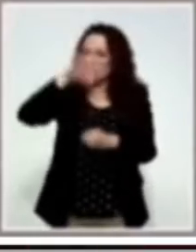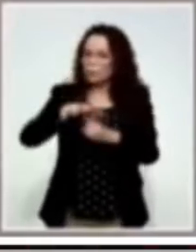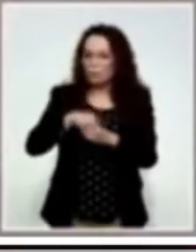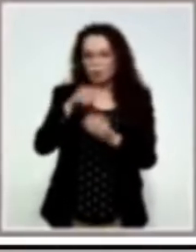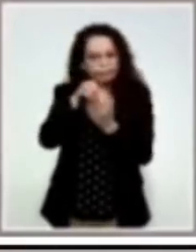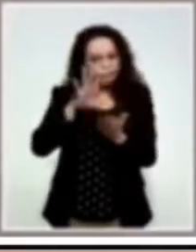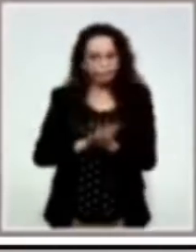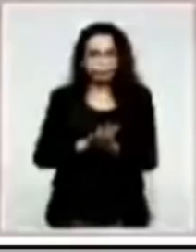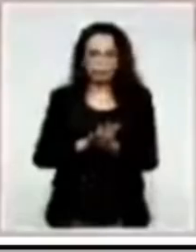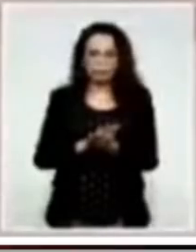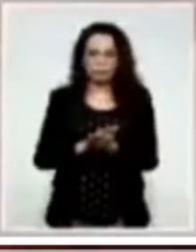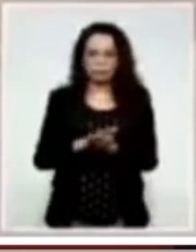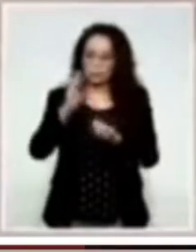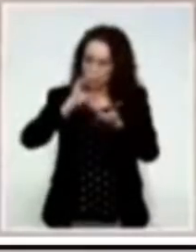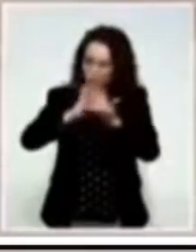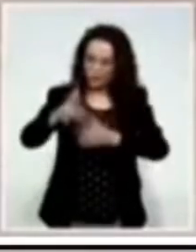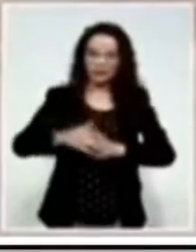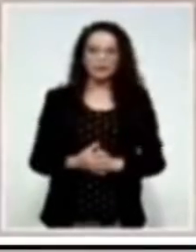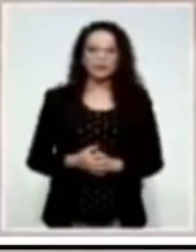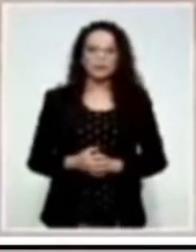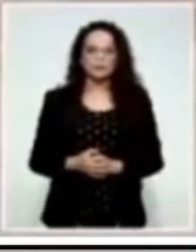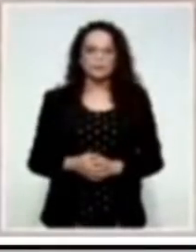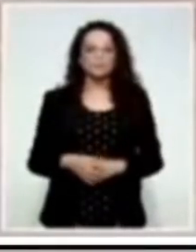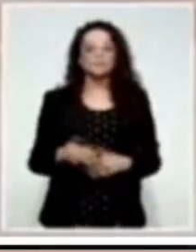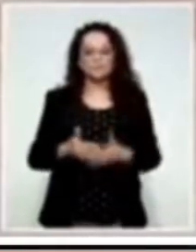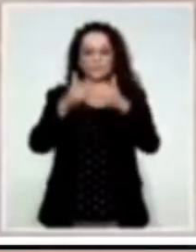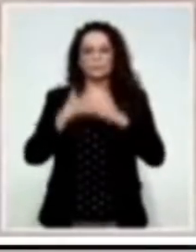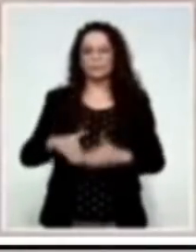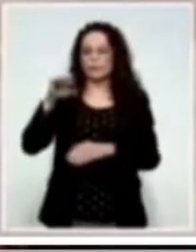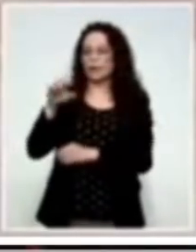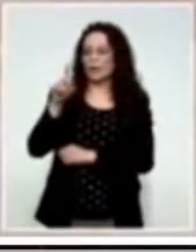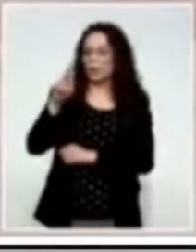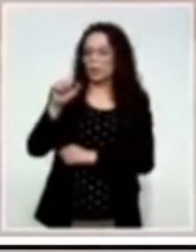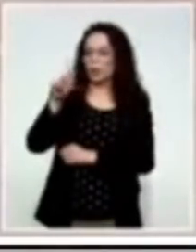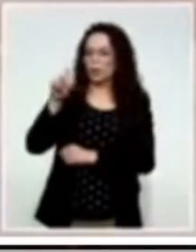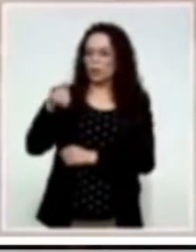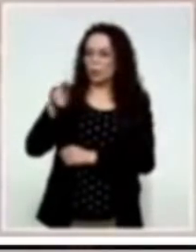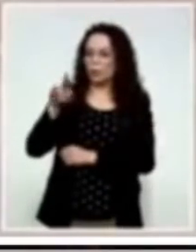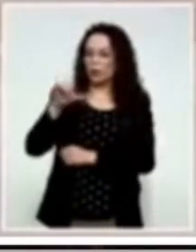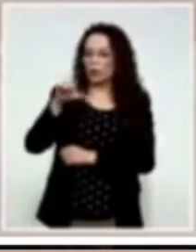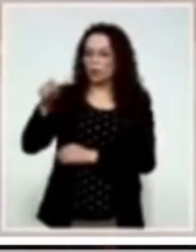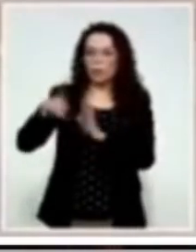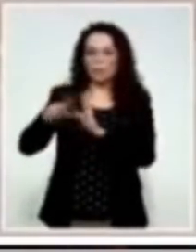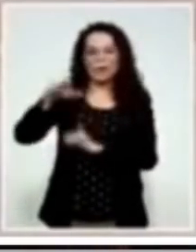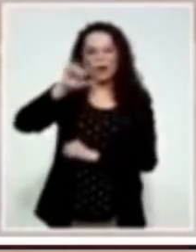Gracias. Muchas gracias. Continuamos con Eduardo Morillo de La Jornada.